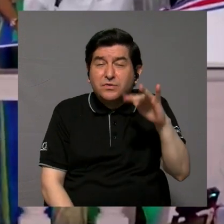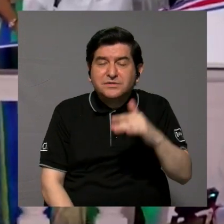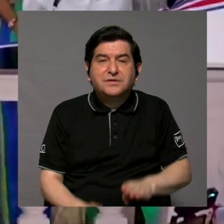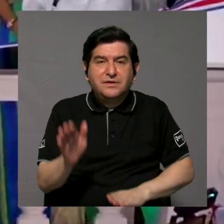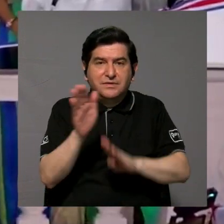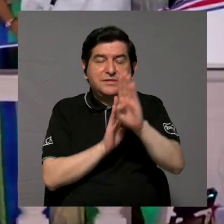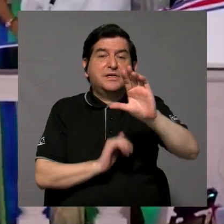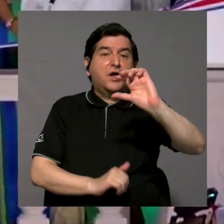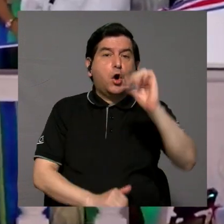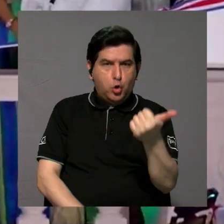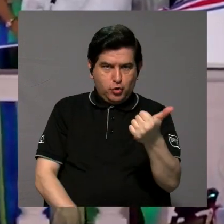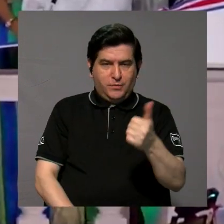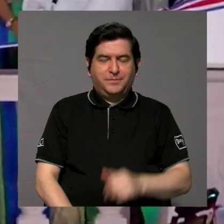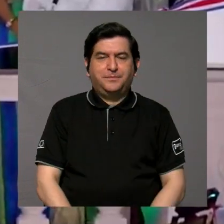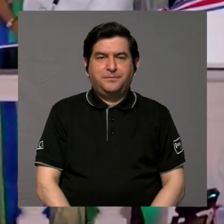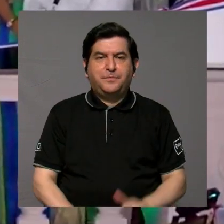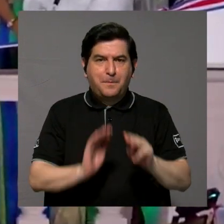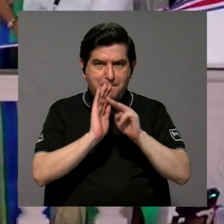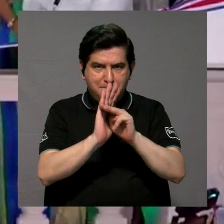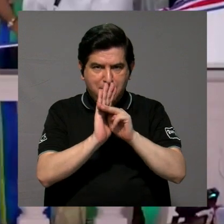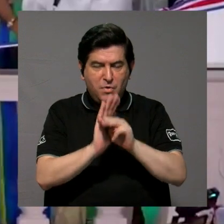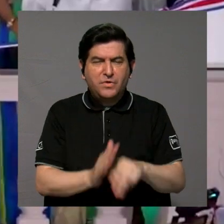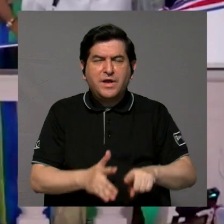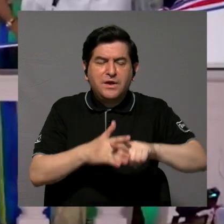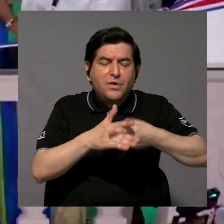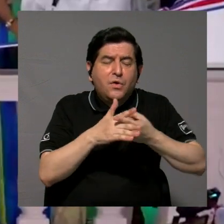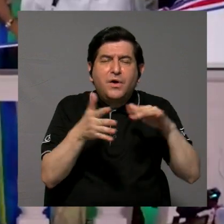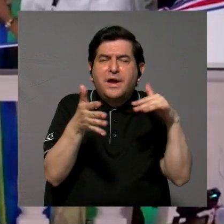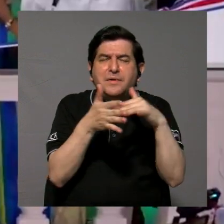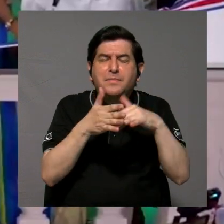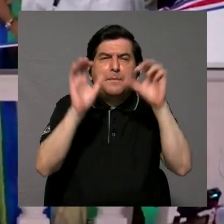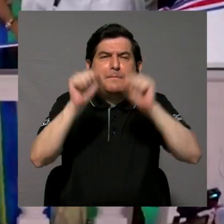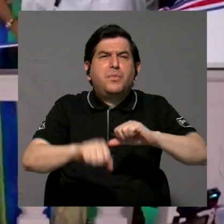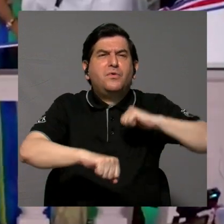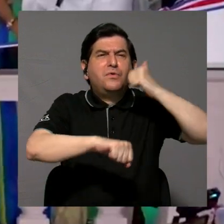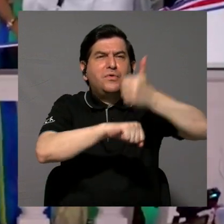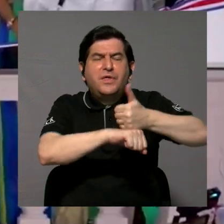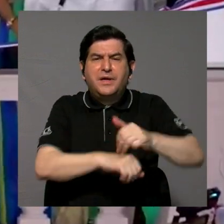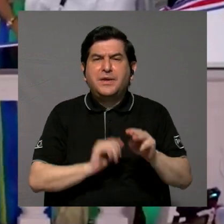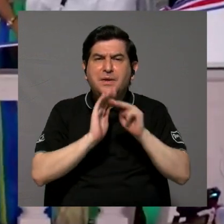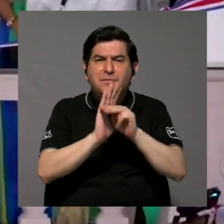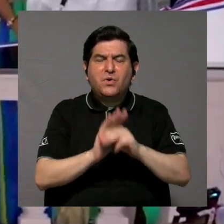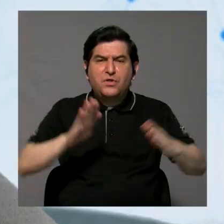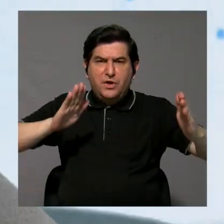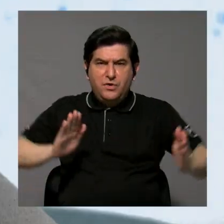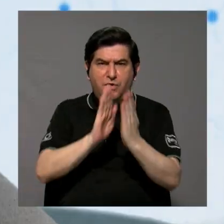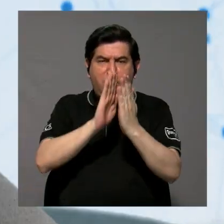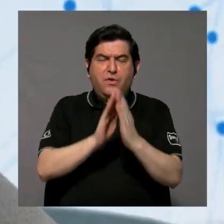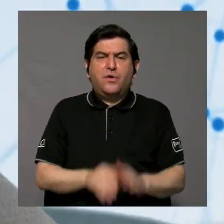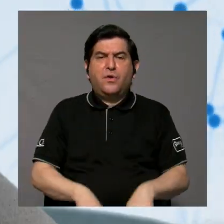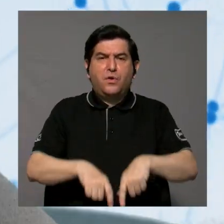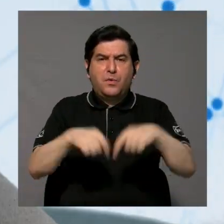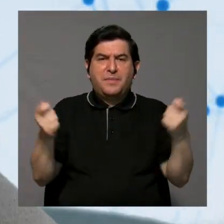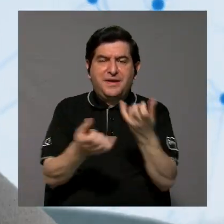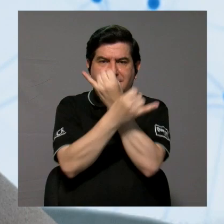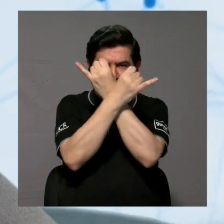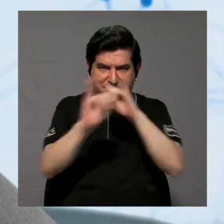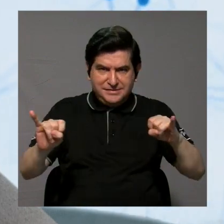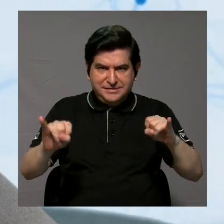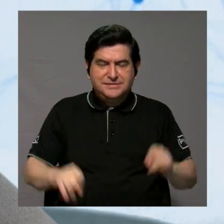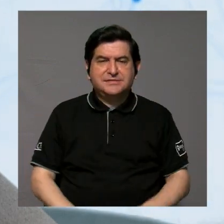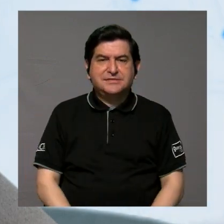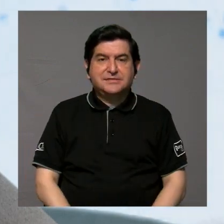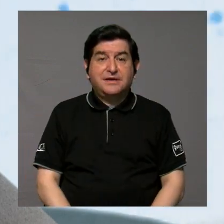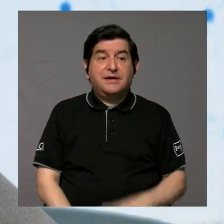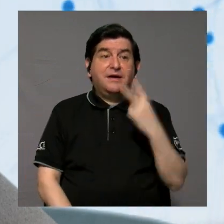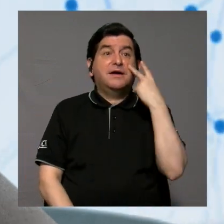está desarrollando otro modelo. Este modelo lo estamos apenas estudiando y lo podríamos definir como un modelo de confrontación con la prensa independiente, y que